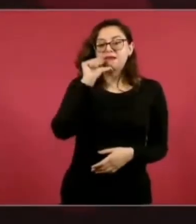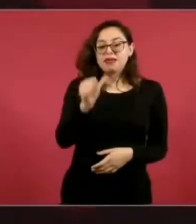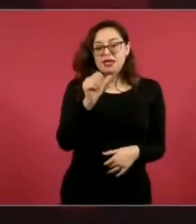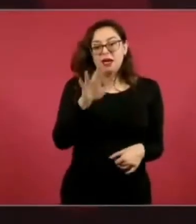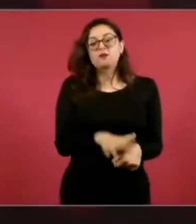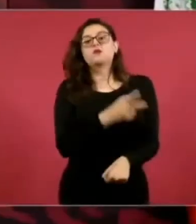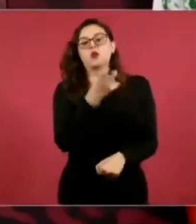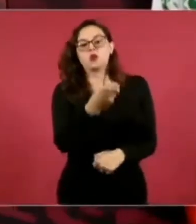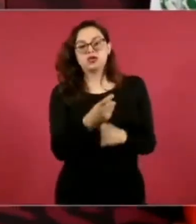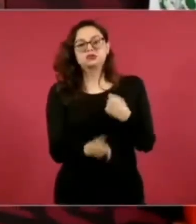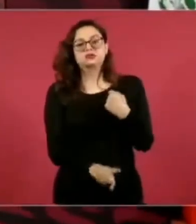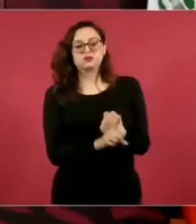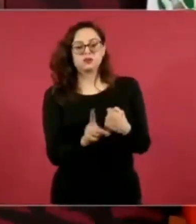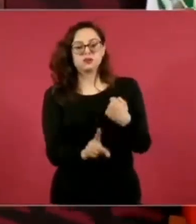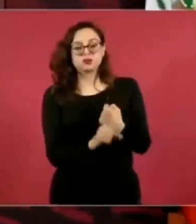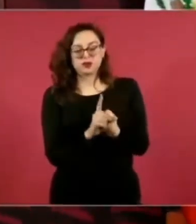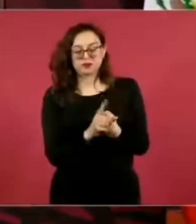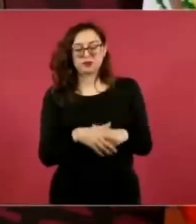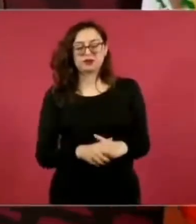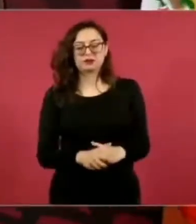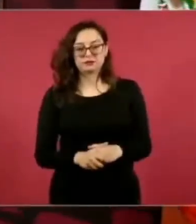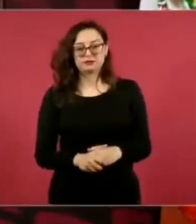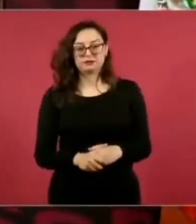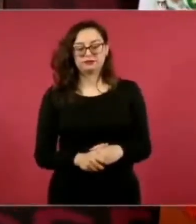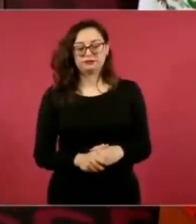Entonces, ahora,